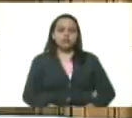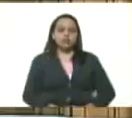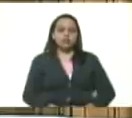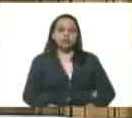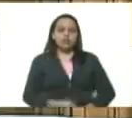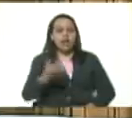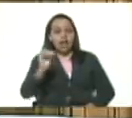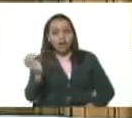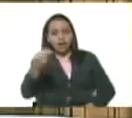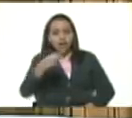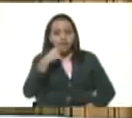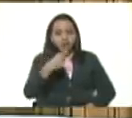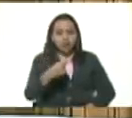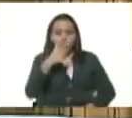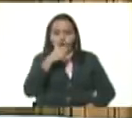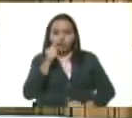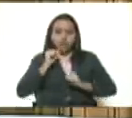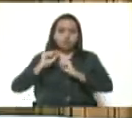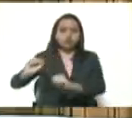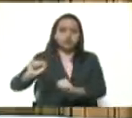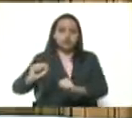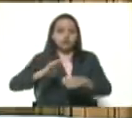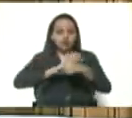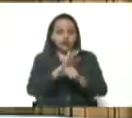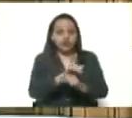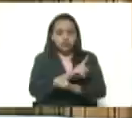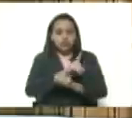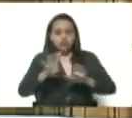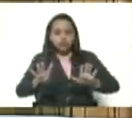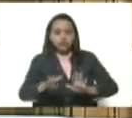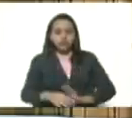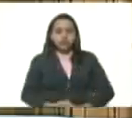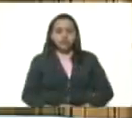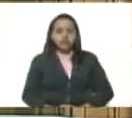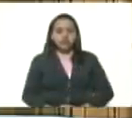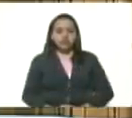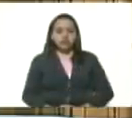Agregó, no estamos indefensos contra la COVID-19.